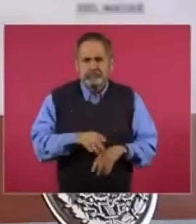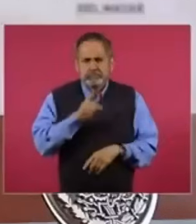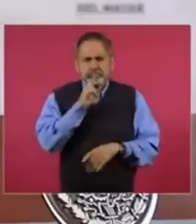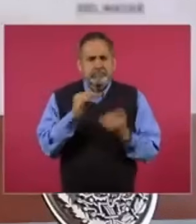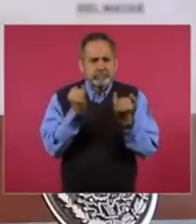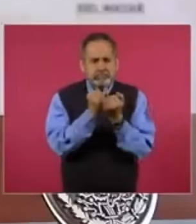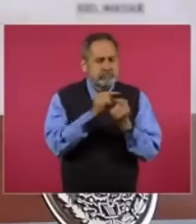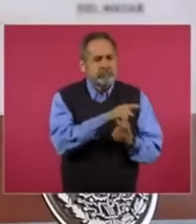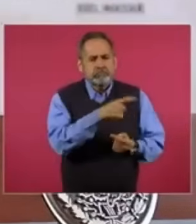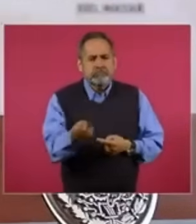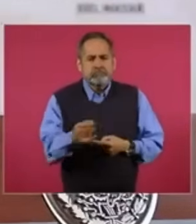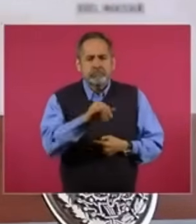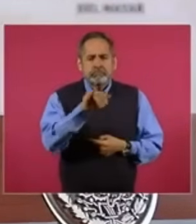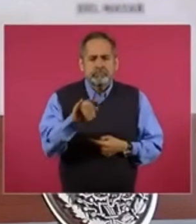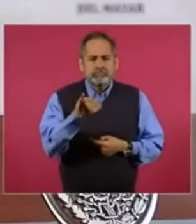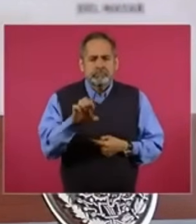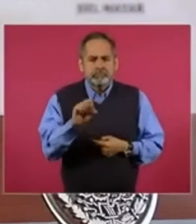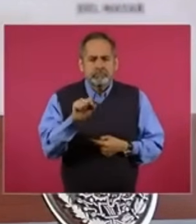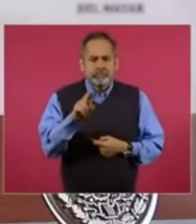Jesús, cuando